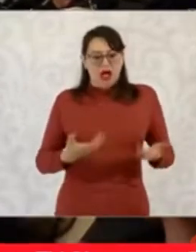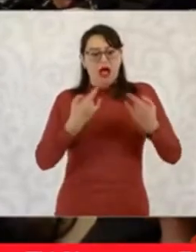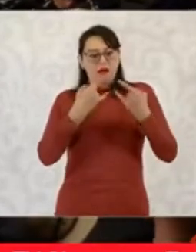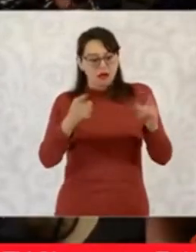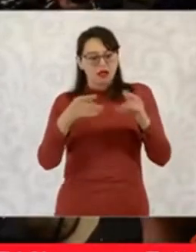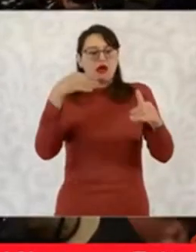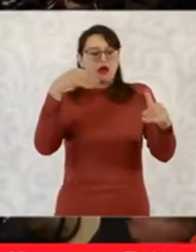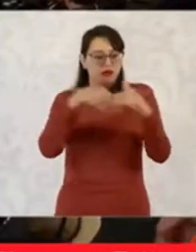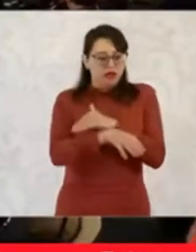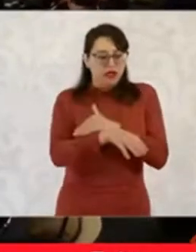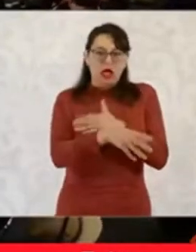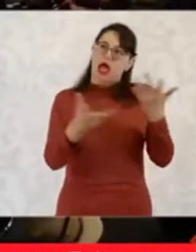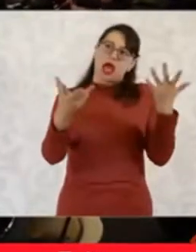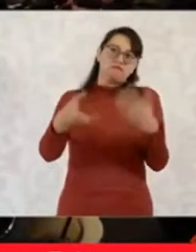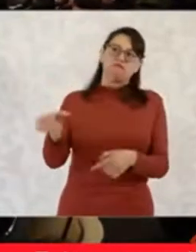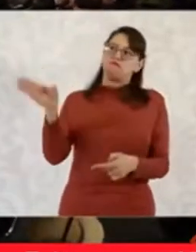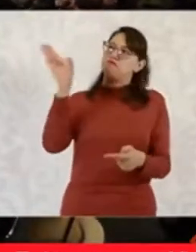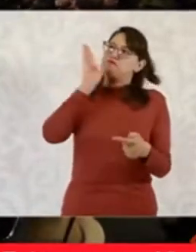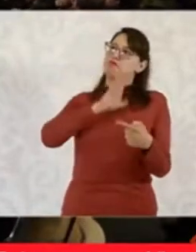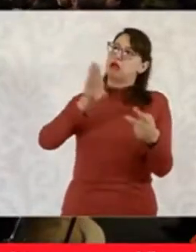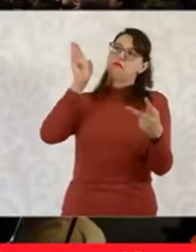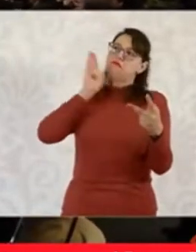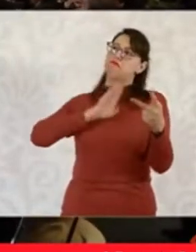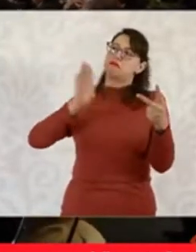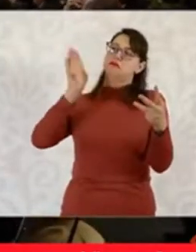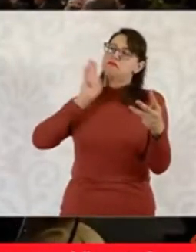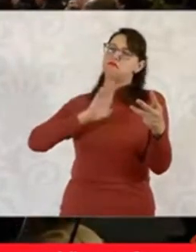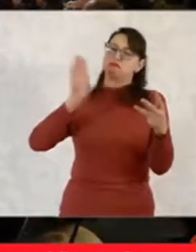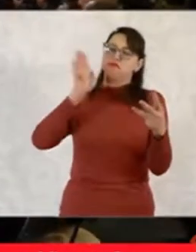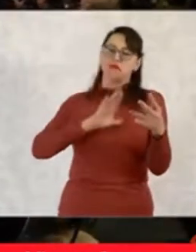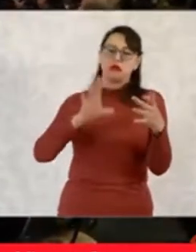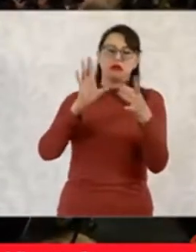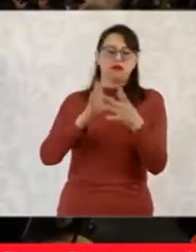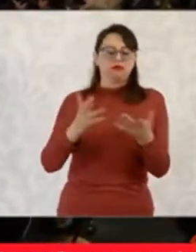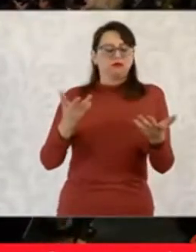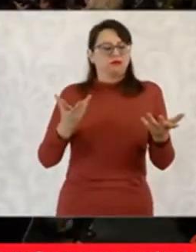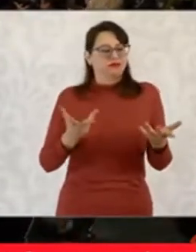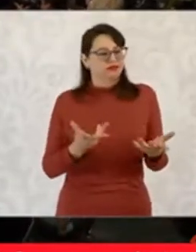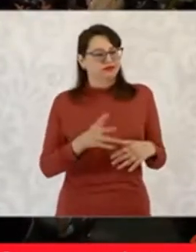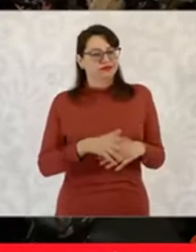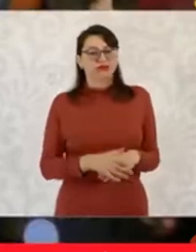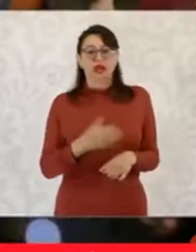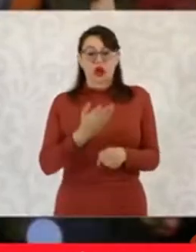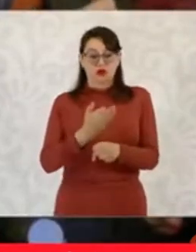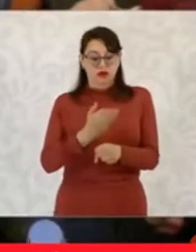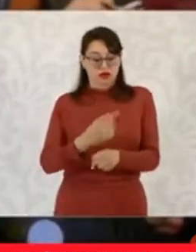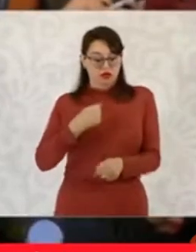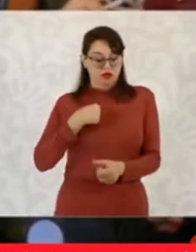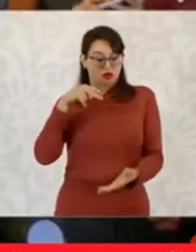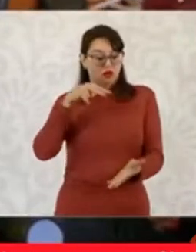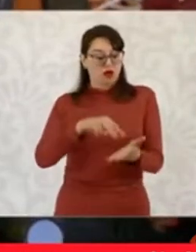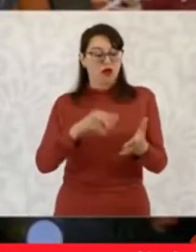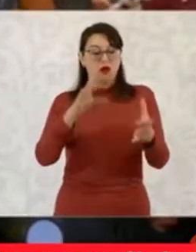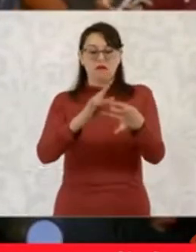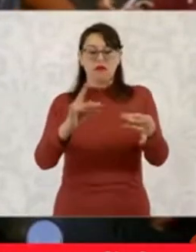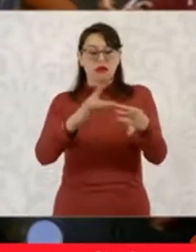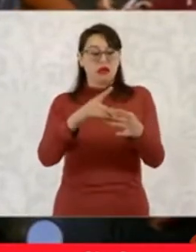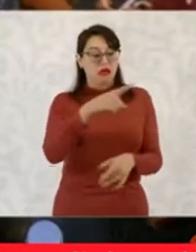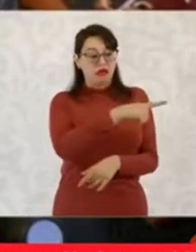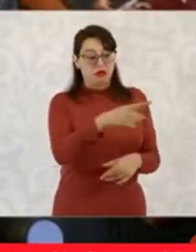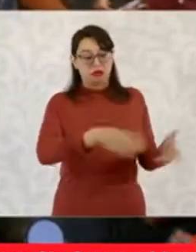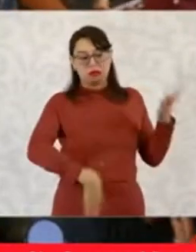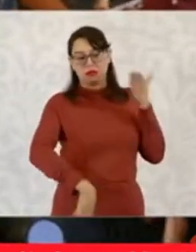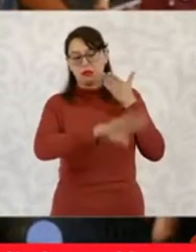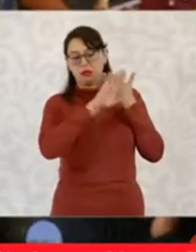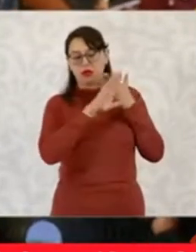ahora porque publicamos estos videos y ahora porque hago esta descripción. Seguramente se van a enojar más, no importa, pues, o sea, eso es lo de menos,